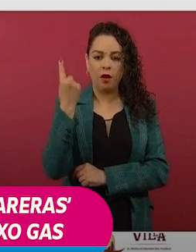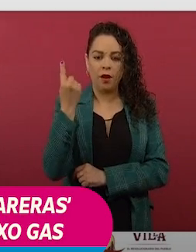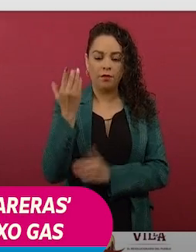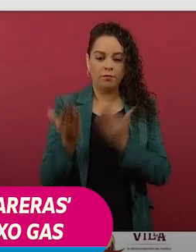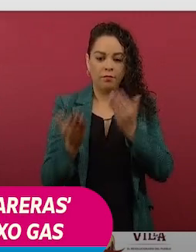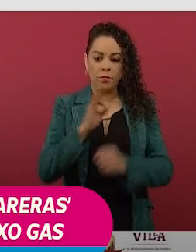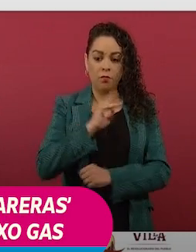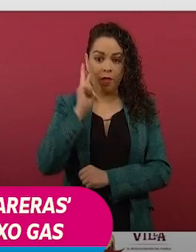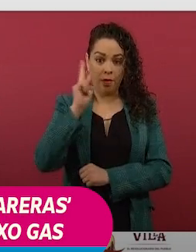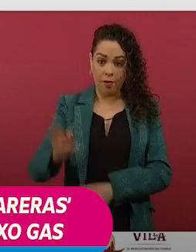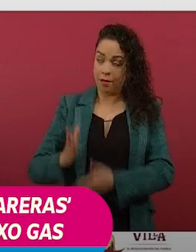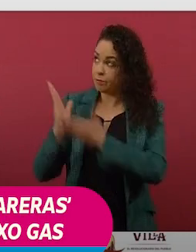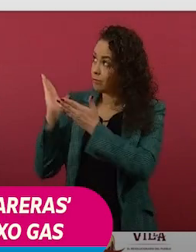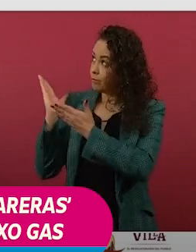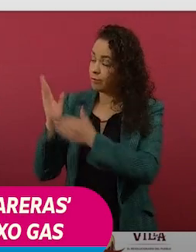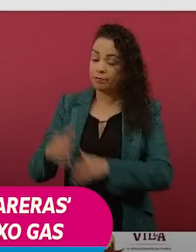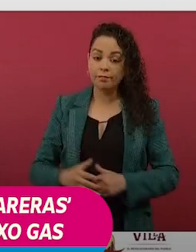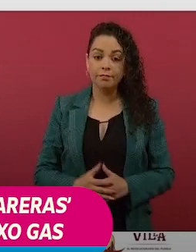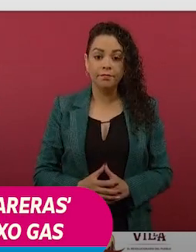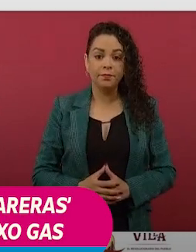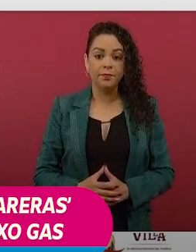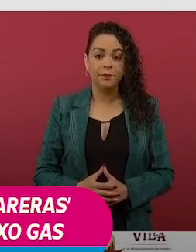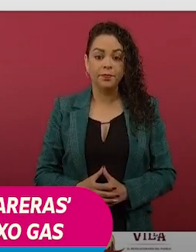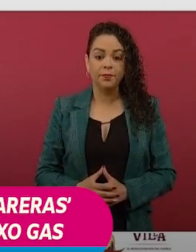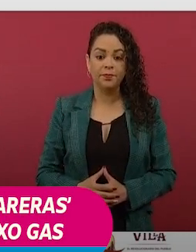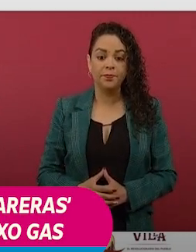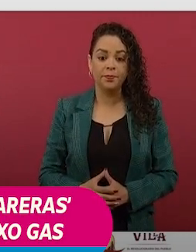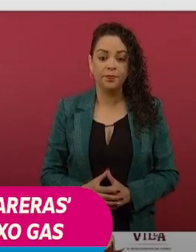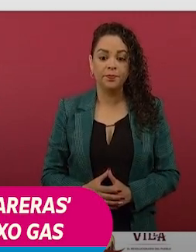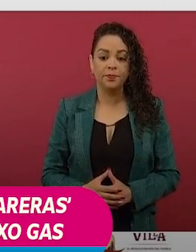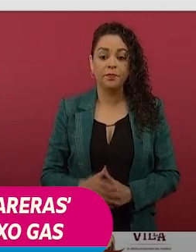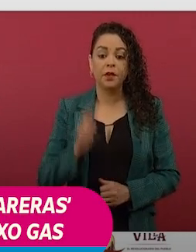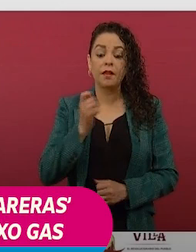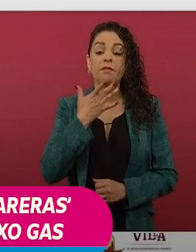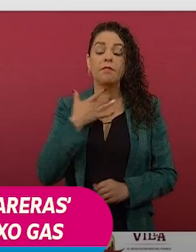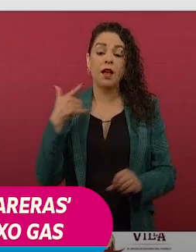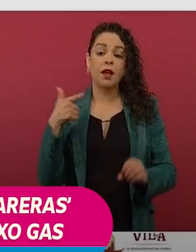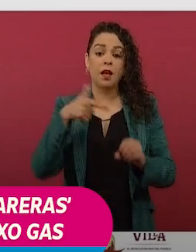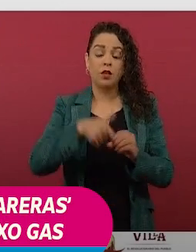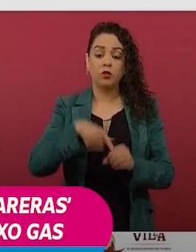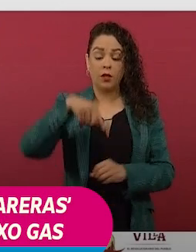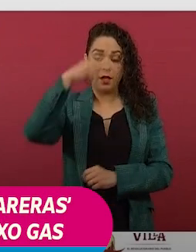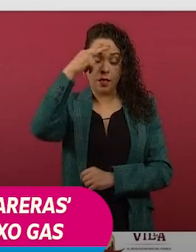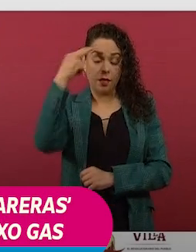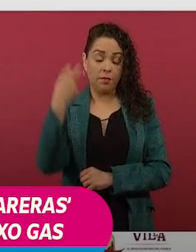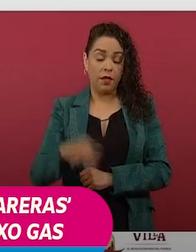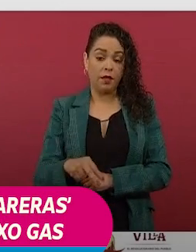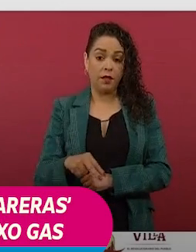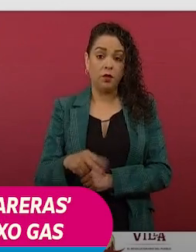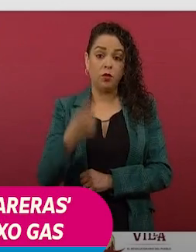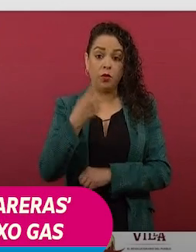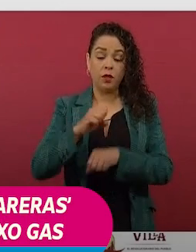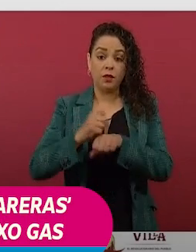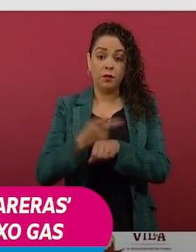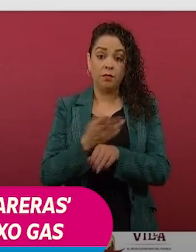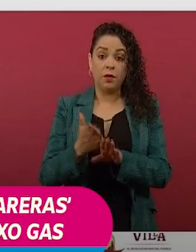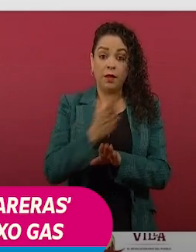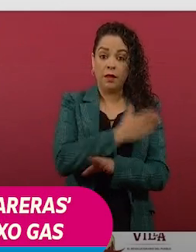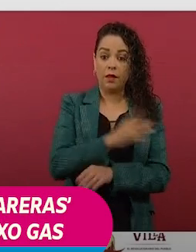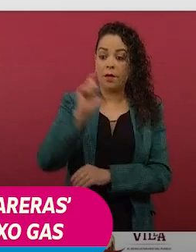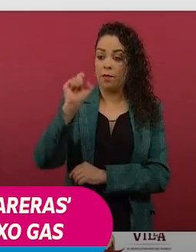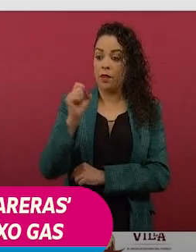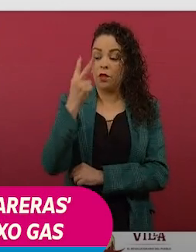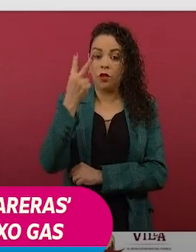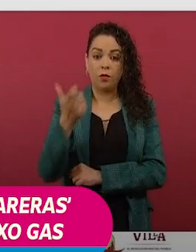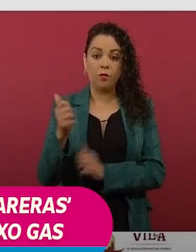la gráfica. El promedio de la gasolina regular en el país, la semana pasada, 22 pesos con 12